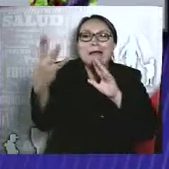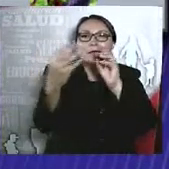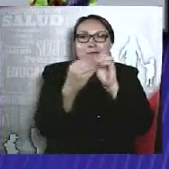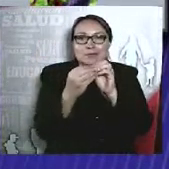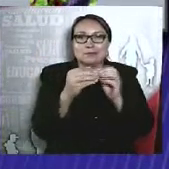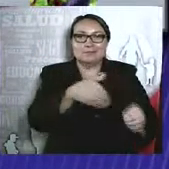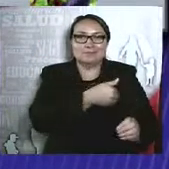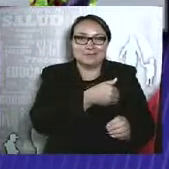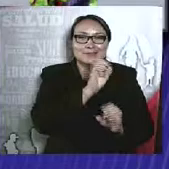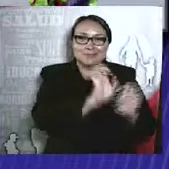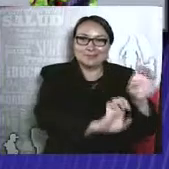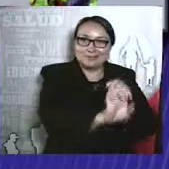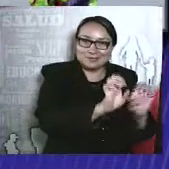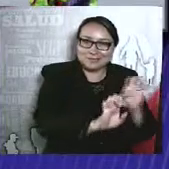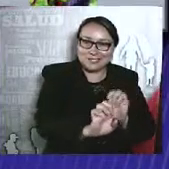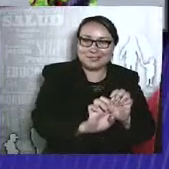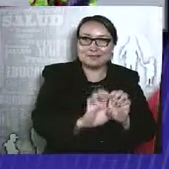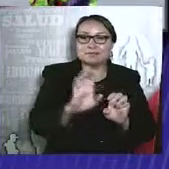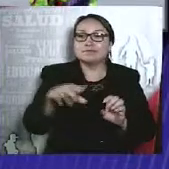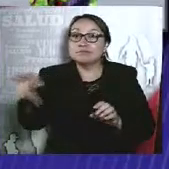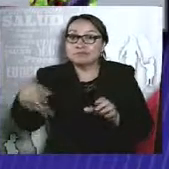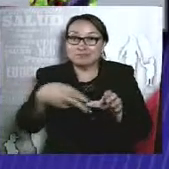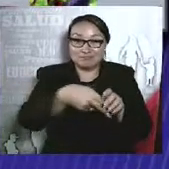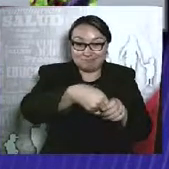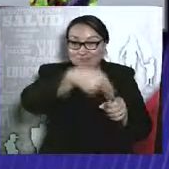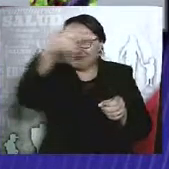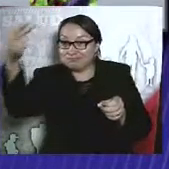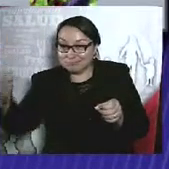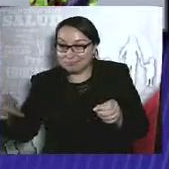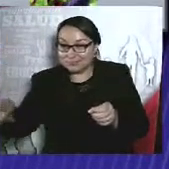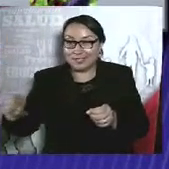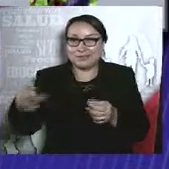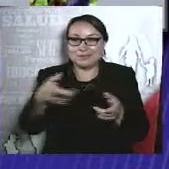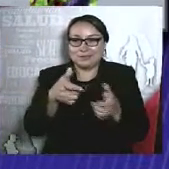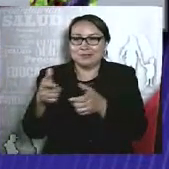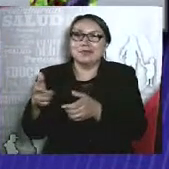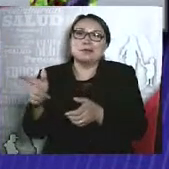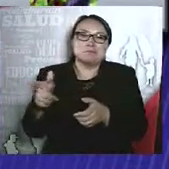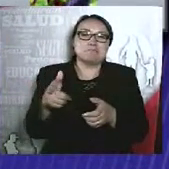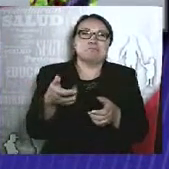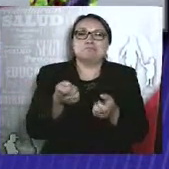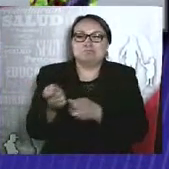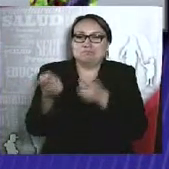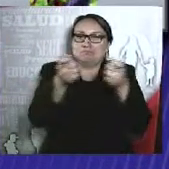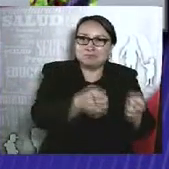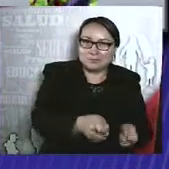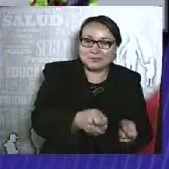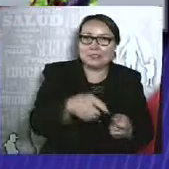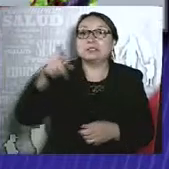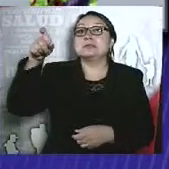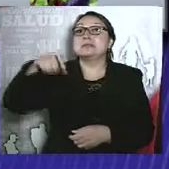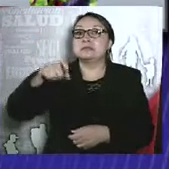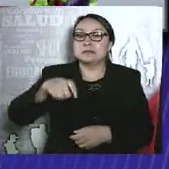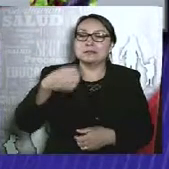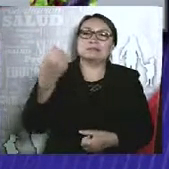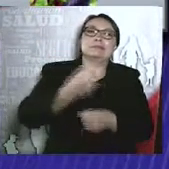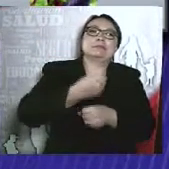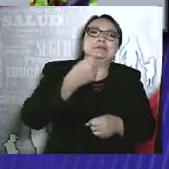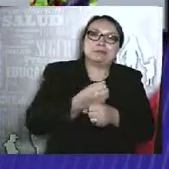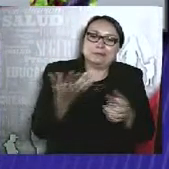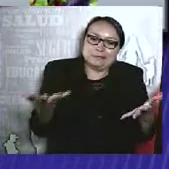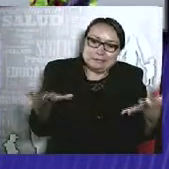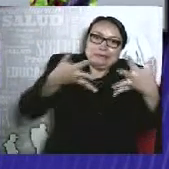que es el desarme y la desmovilización. Posteriormente entramos nosotros a hacer la reintegración y por eso hay una necesidad de trabajar articuladamente.